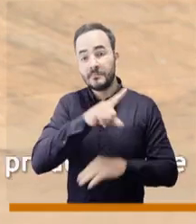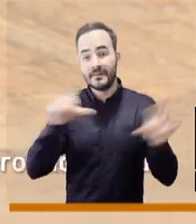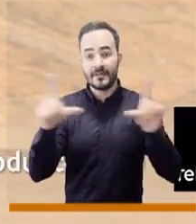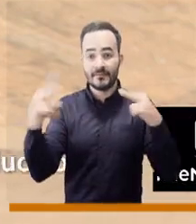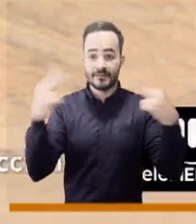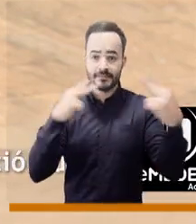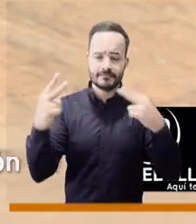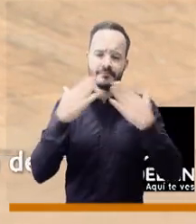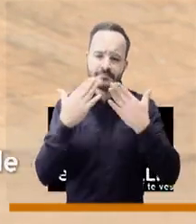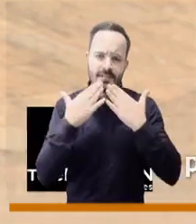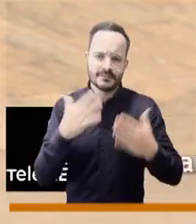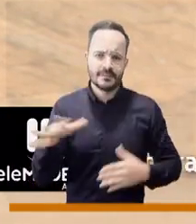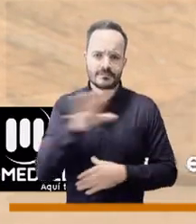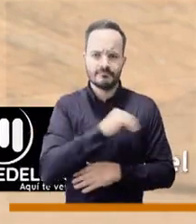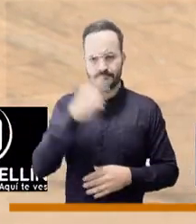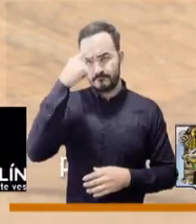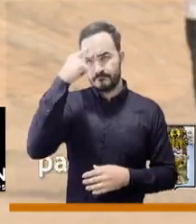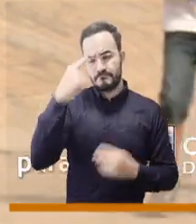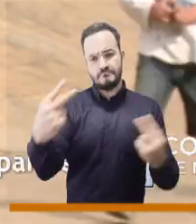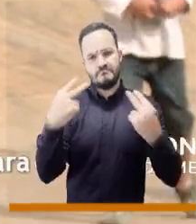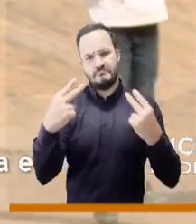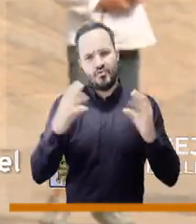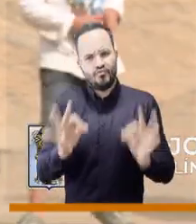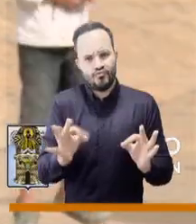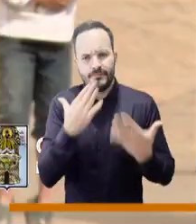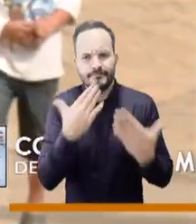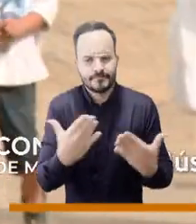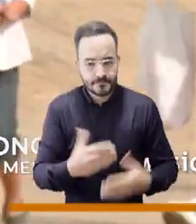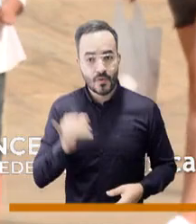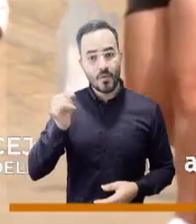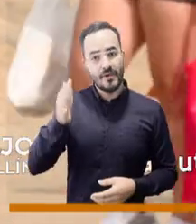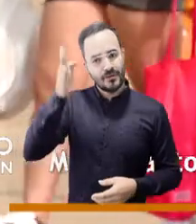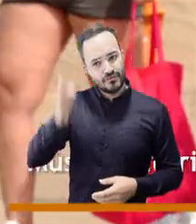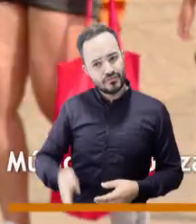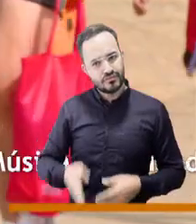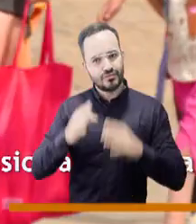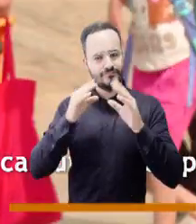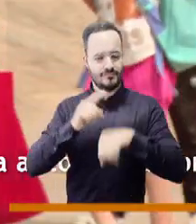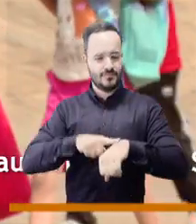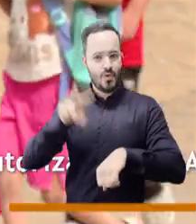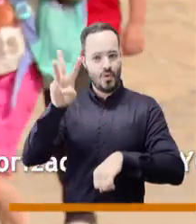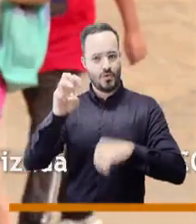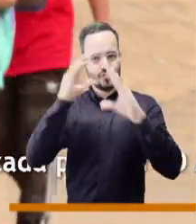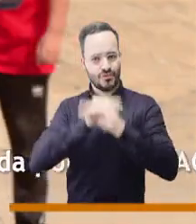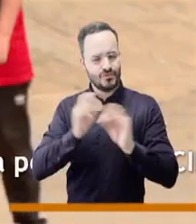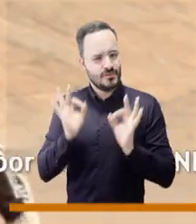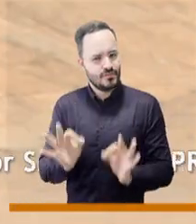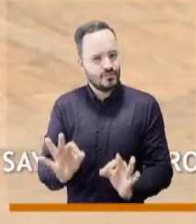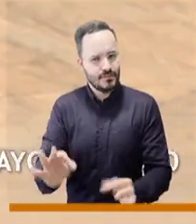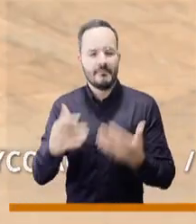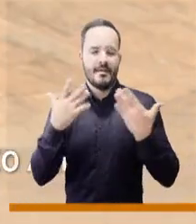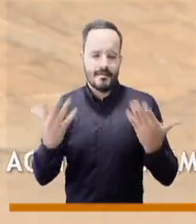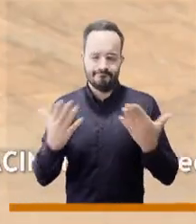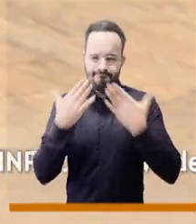por su sintonía, que recuerden que todos los jueves a las 8 de la noche tenemos una cita a través de